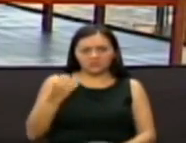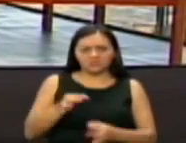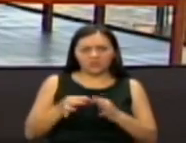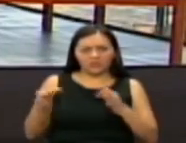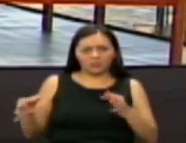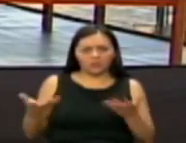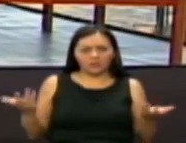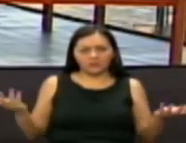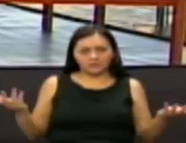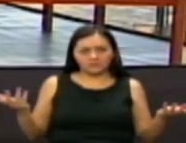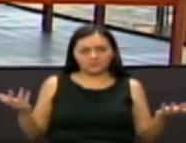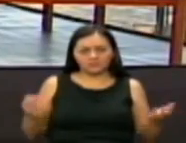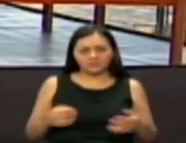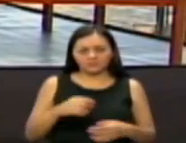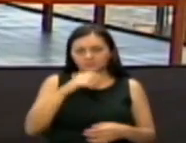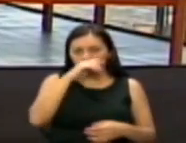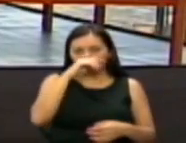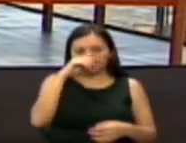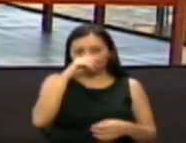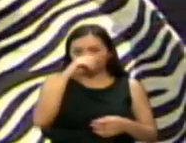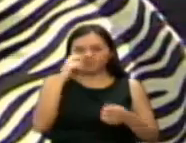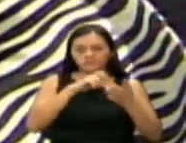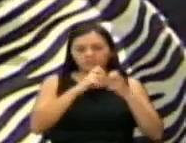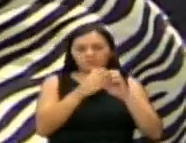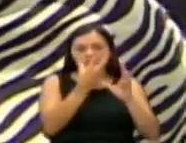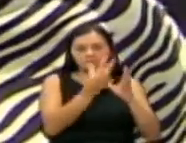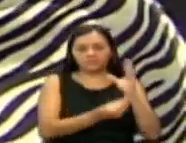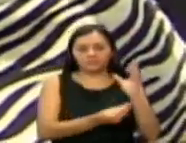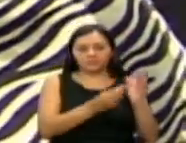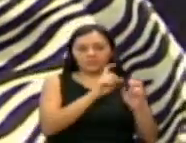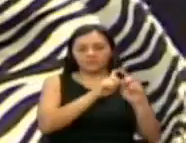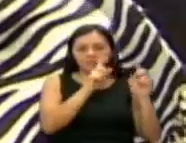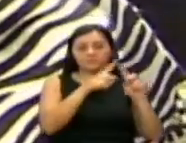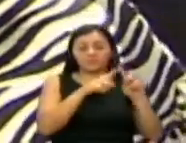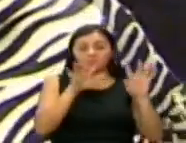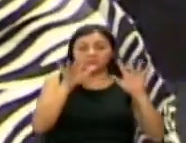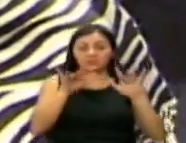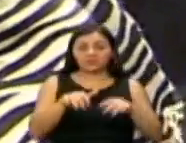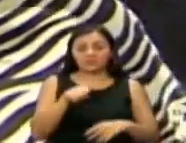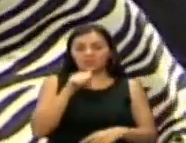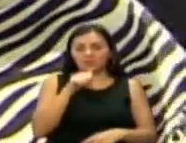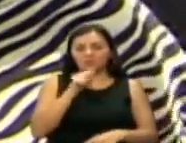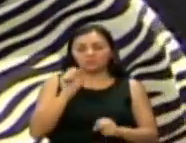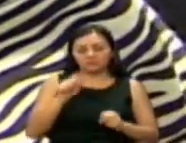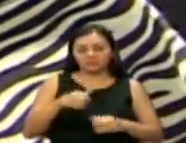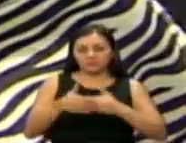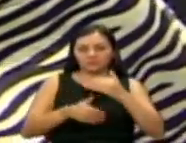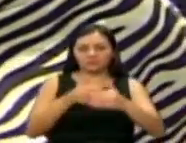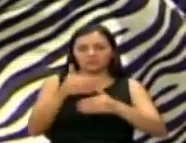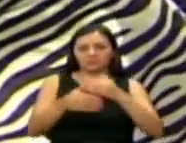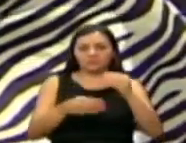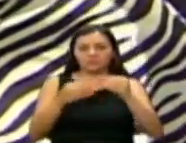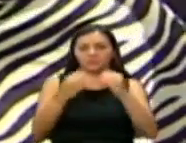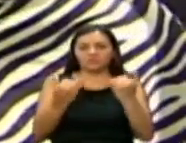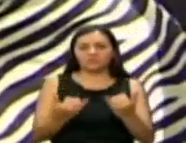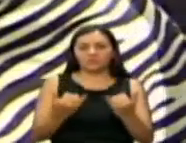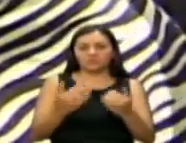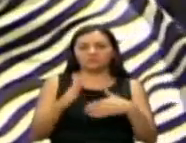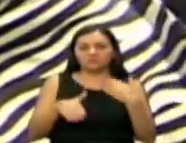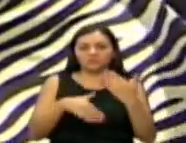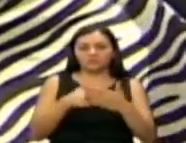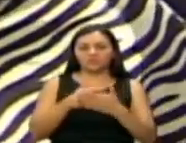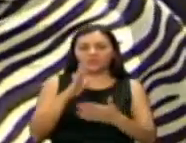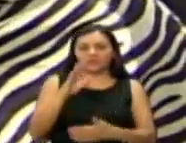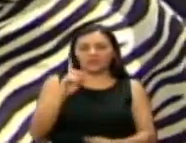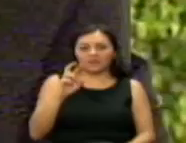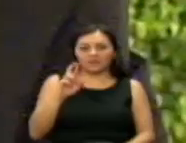los estudios, ¿no? Todos los estudios. Los problemas sucedieron con la consultora, pero sin embargo la Secretaría del Agua se encuentra reactivando y actualizando los términos de referencia. Háganlo rápido,